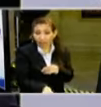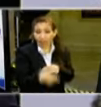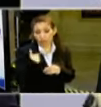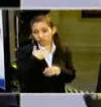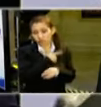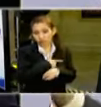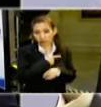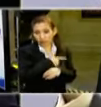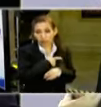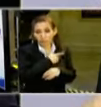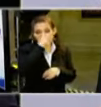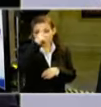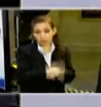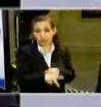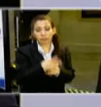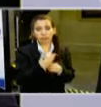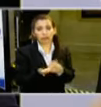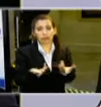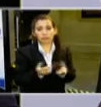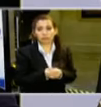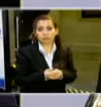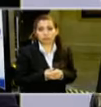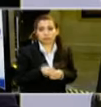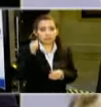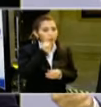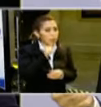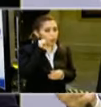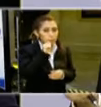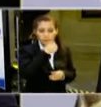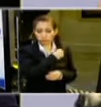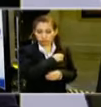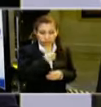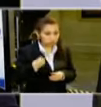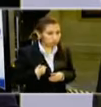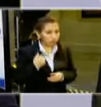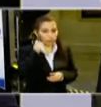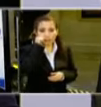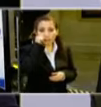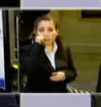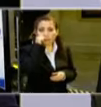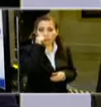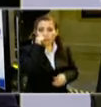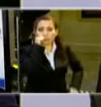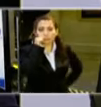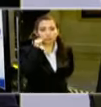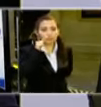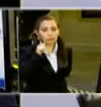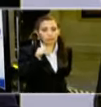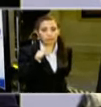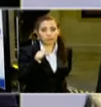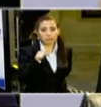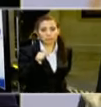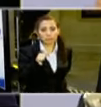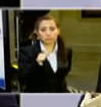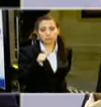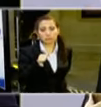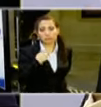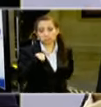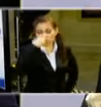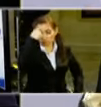mucho gusto porque a mí me tocó hacerlo en algún momento. Siempre somos cumplidos, siempre somos, nunca nos están